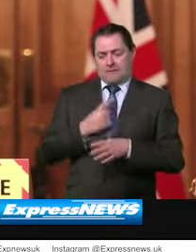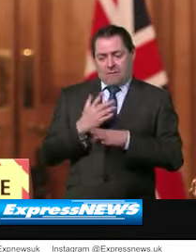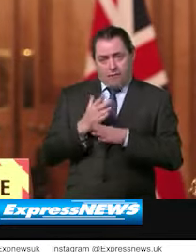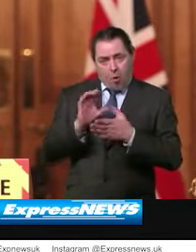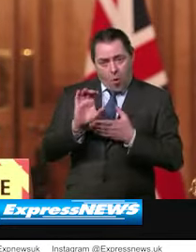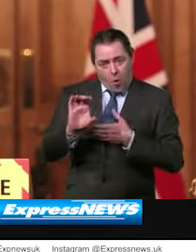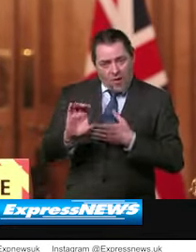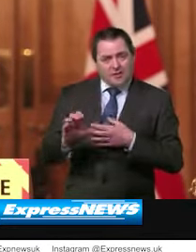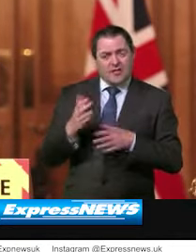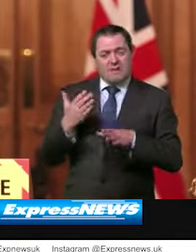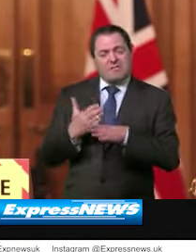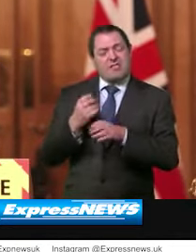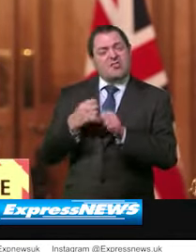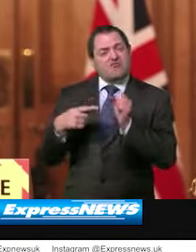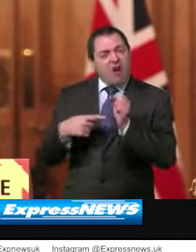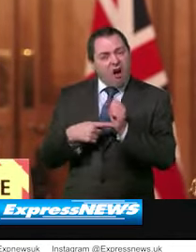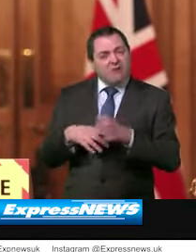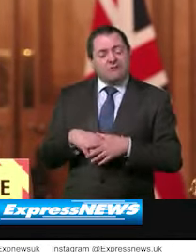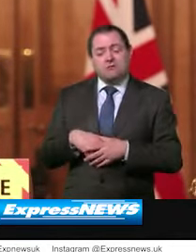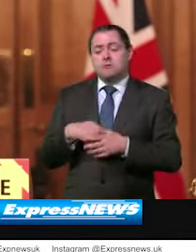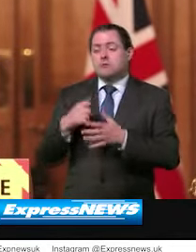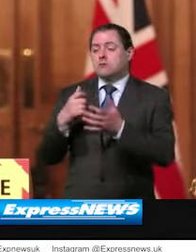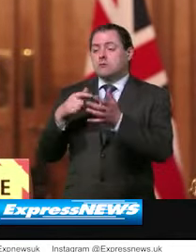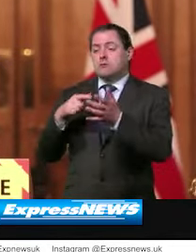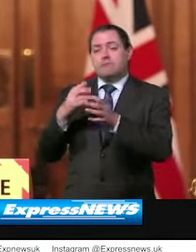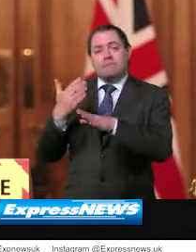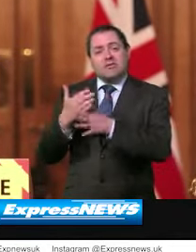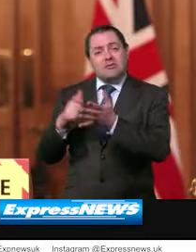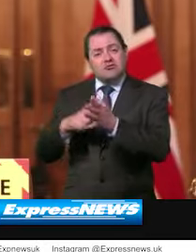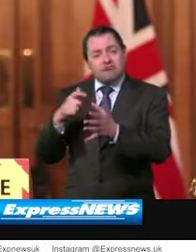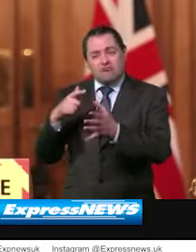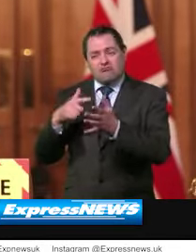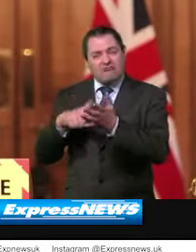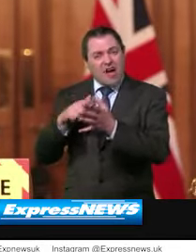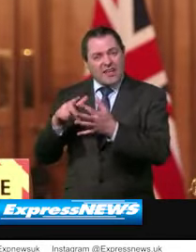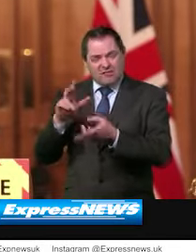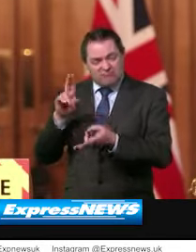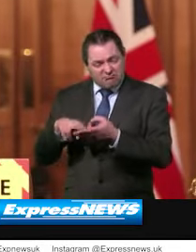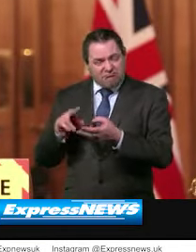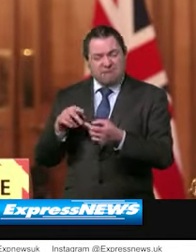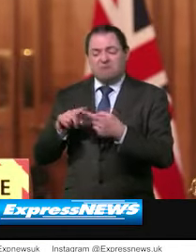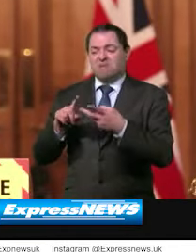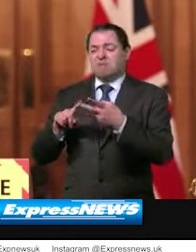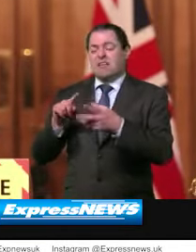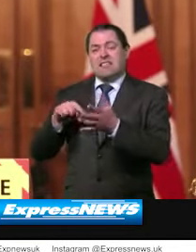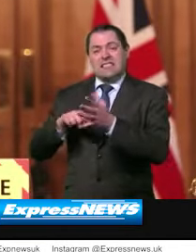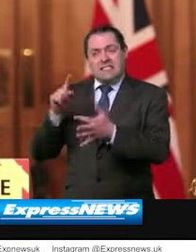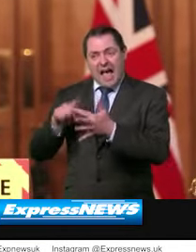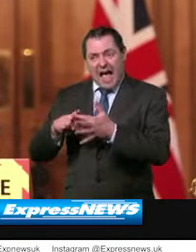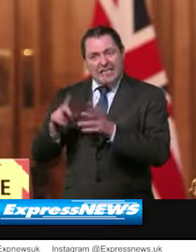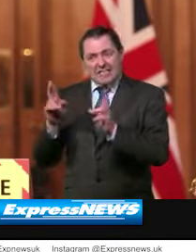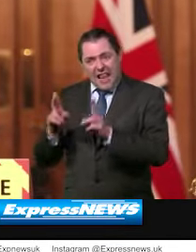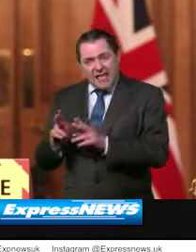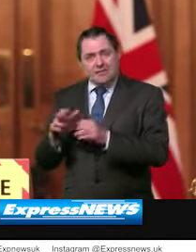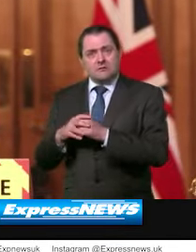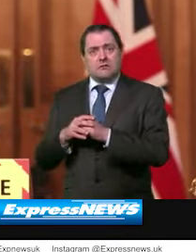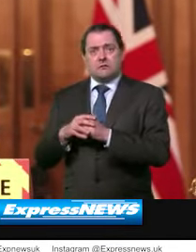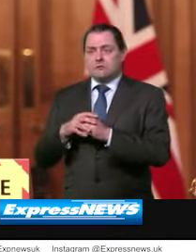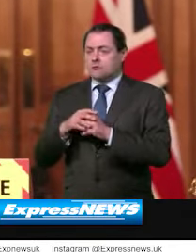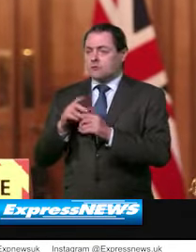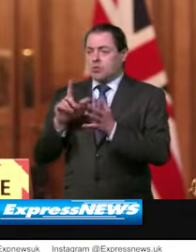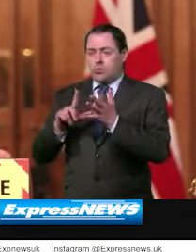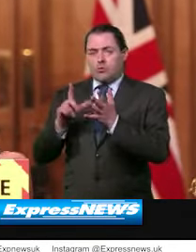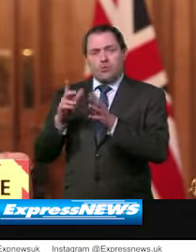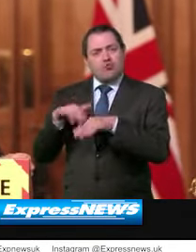subvenciones comerciales las vacaciones en las tareas comerciales los recortes de impuestos extra y el aumento del crédito universal